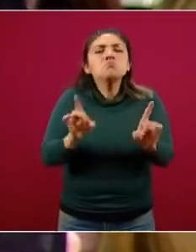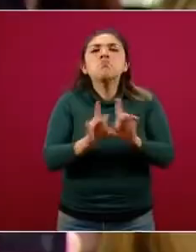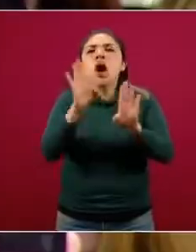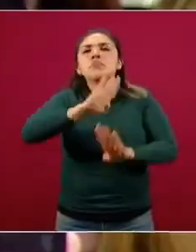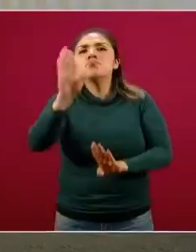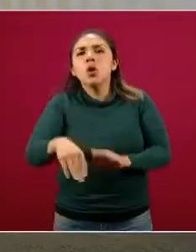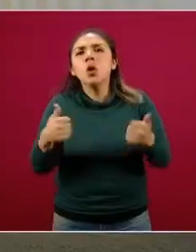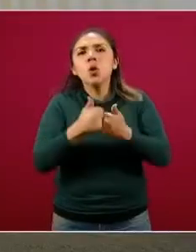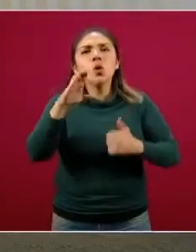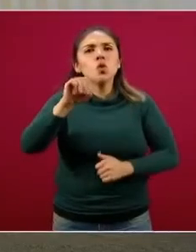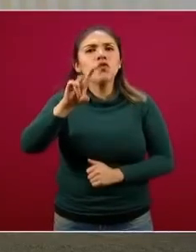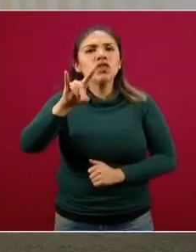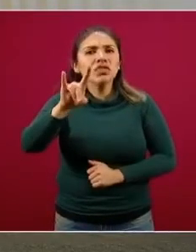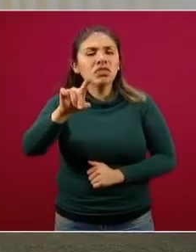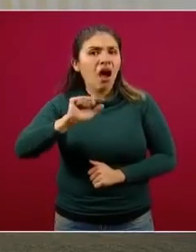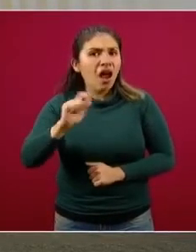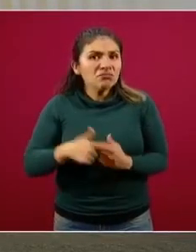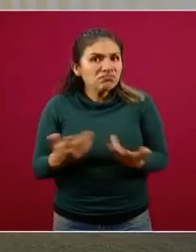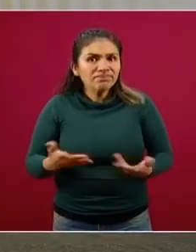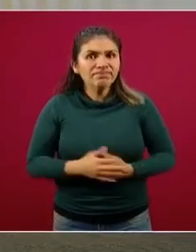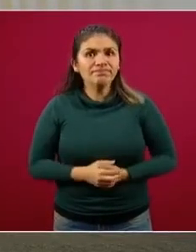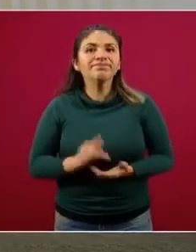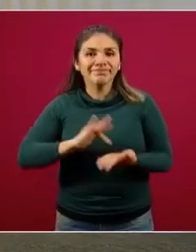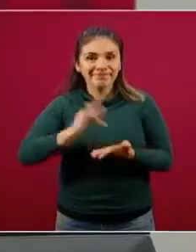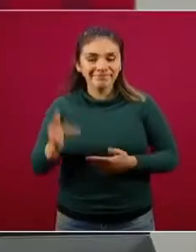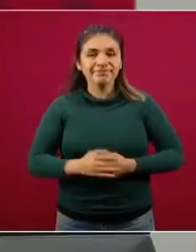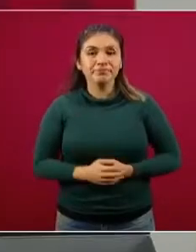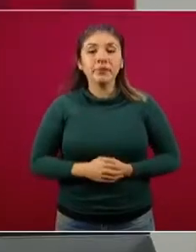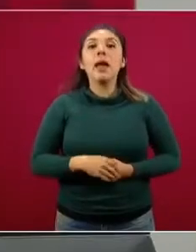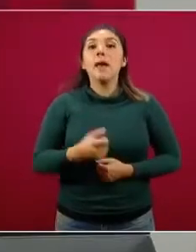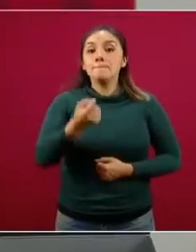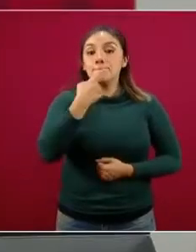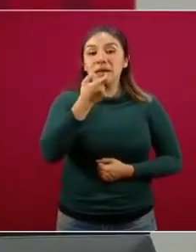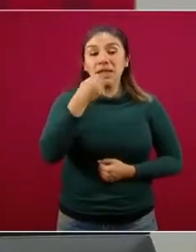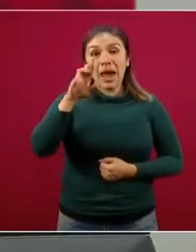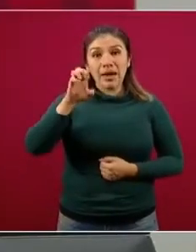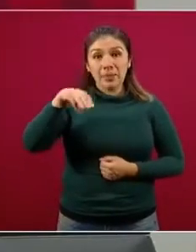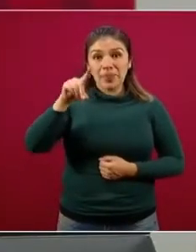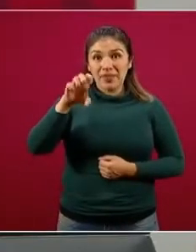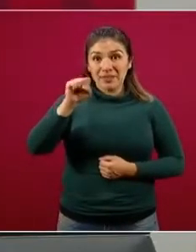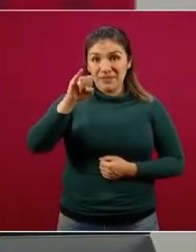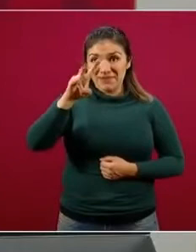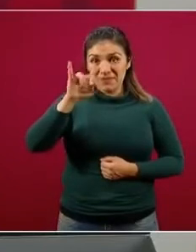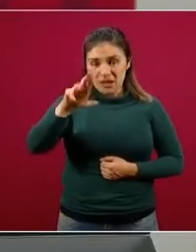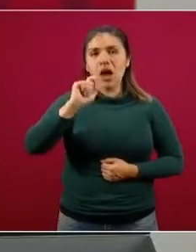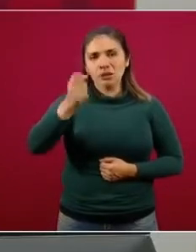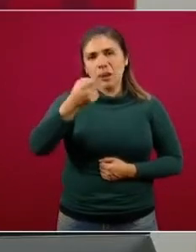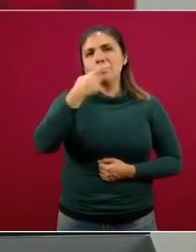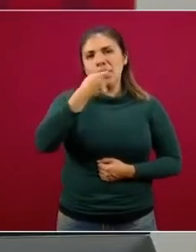COVID? Gracias. Muchas gracias. Sobre el Remdesivir. El Remdesivir es un medicamento